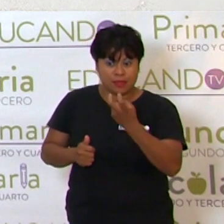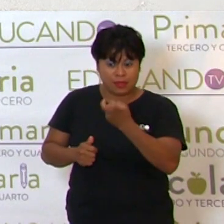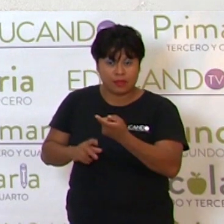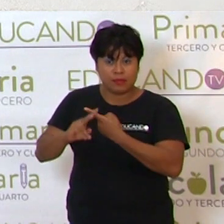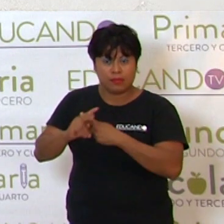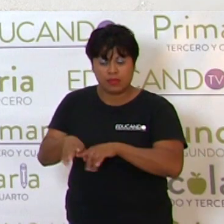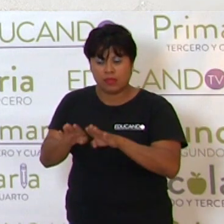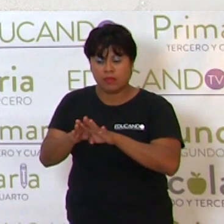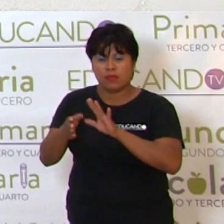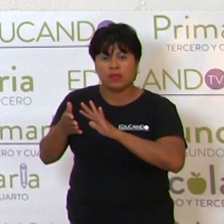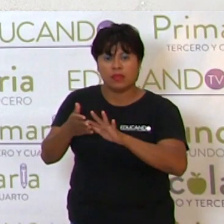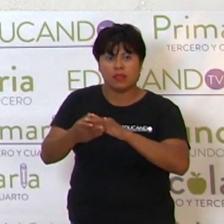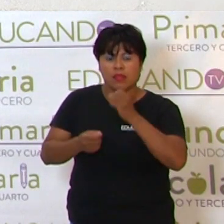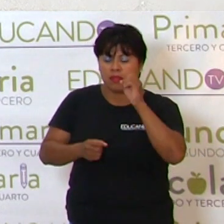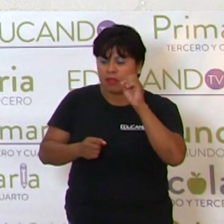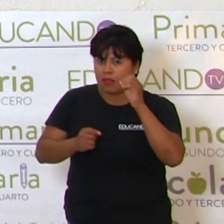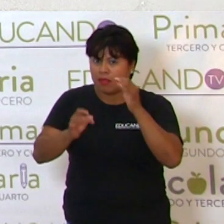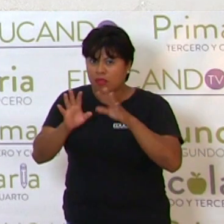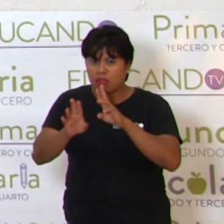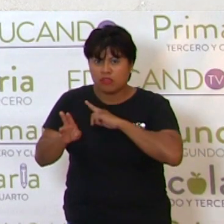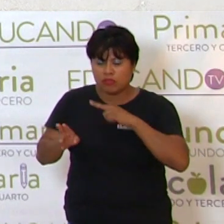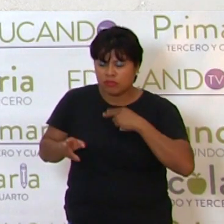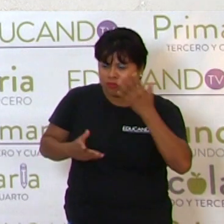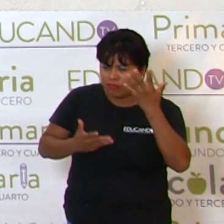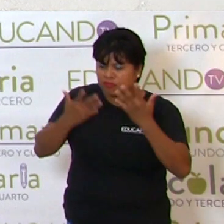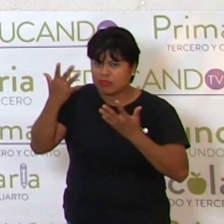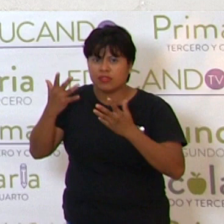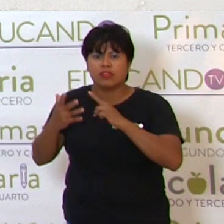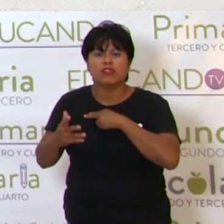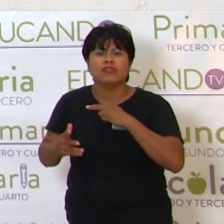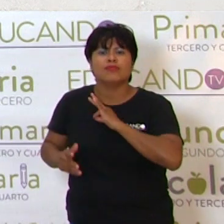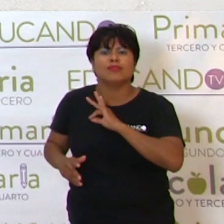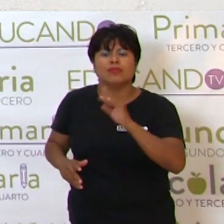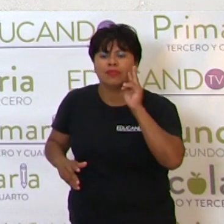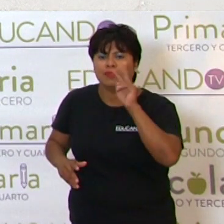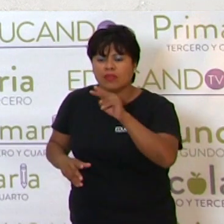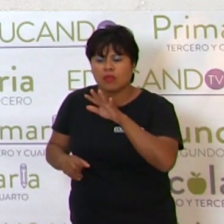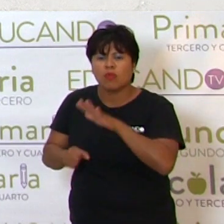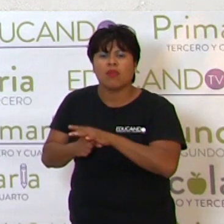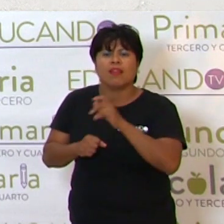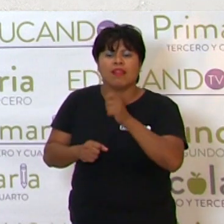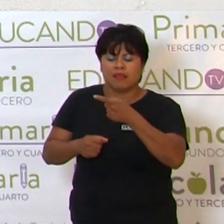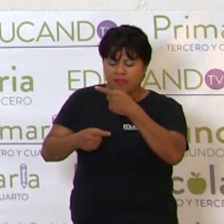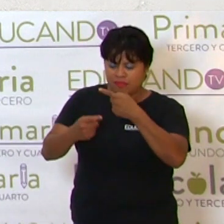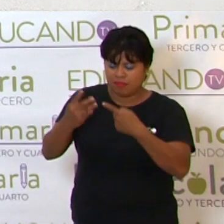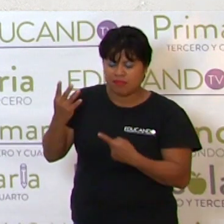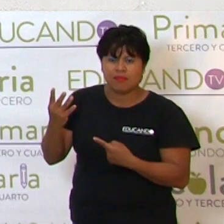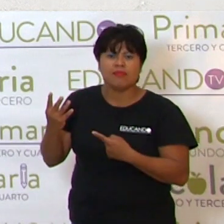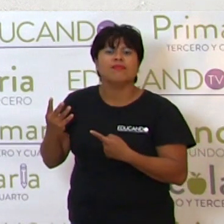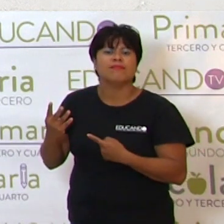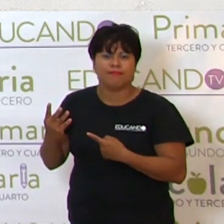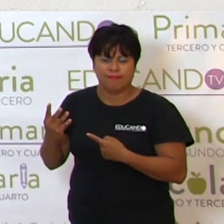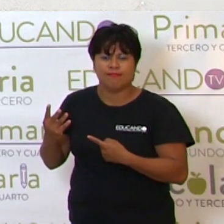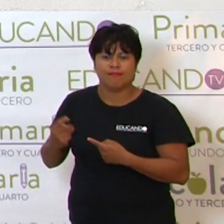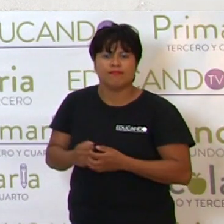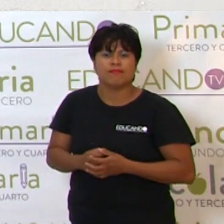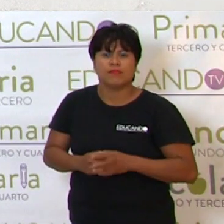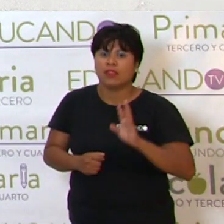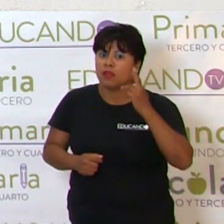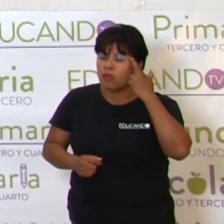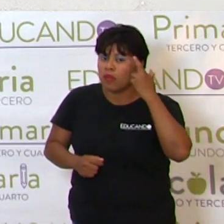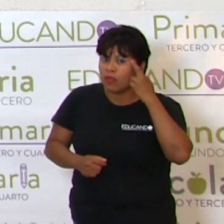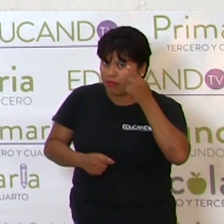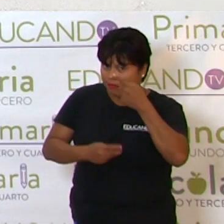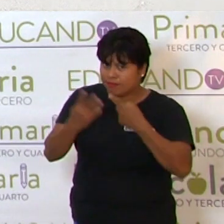de la lectura dramatizada, nosotros pudimos inferir cuáles eran los elementos prosódicos.